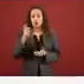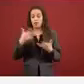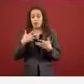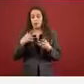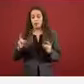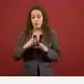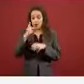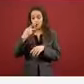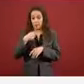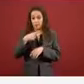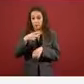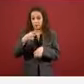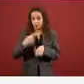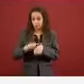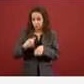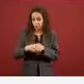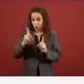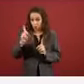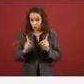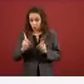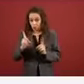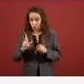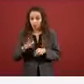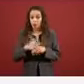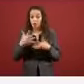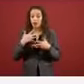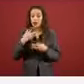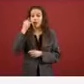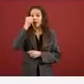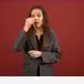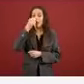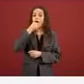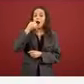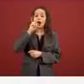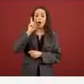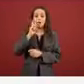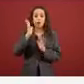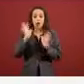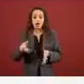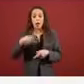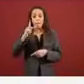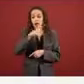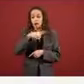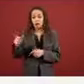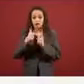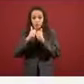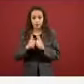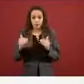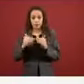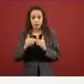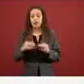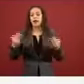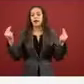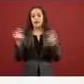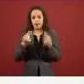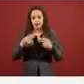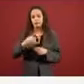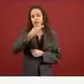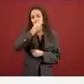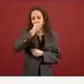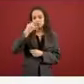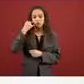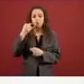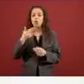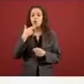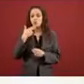probable COVID, porque le tomamos la muestra y lo mandamos a aislamiento domiciliario, sabemos que tiene que traer el cubrebocas, pero también